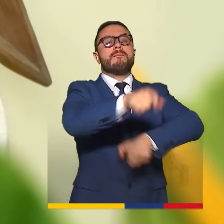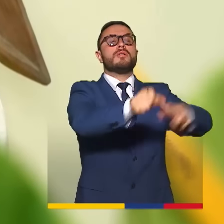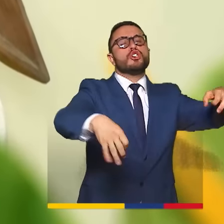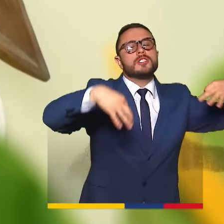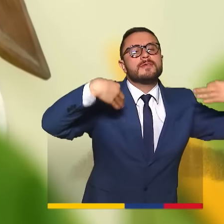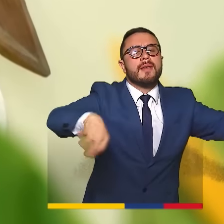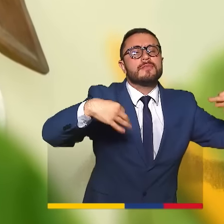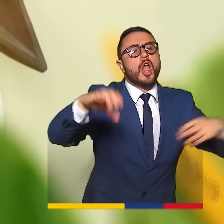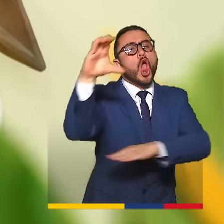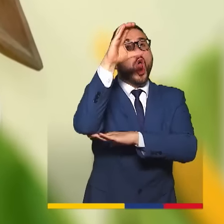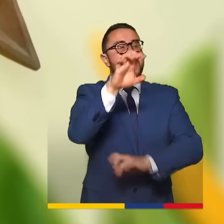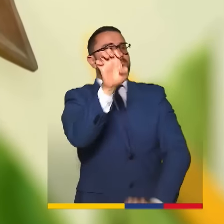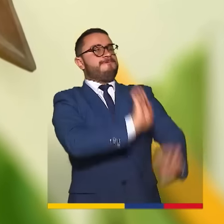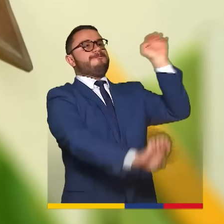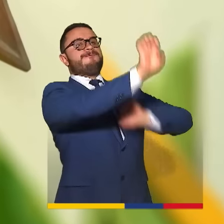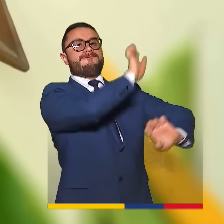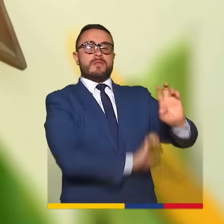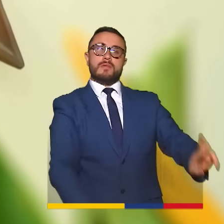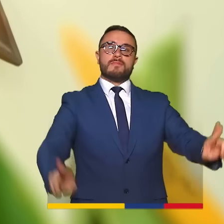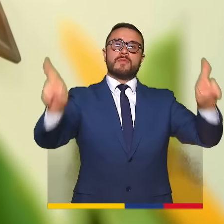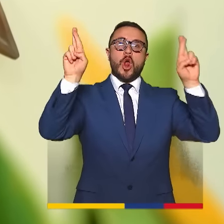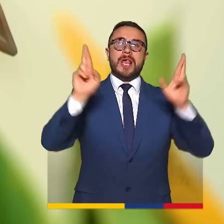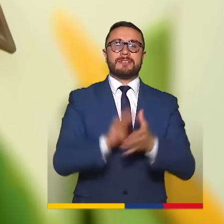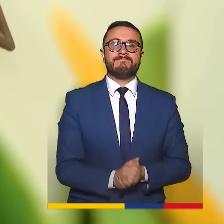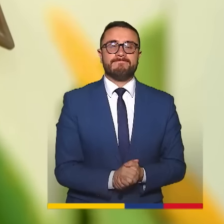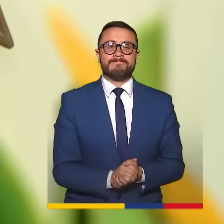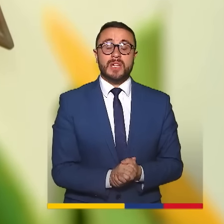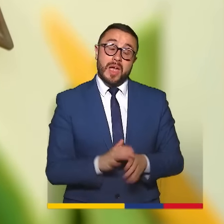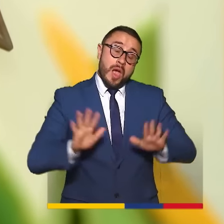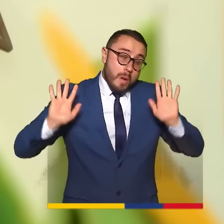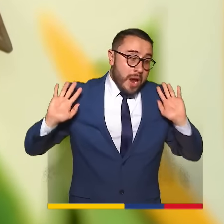Colombia. Yo de aquí me retiro un poco